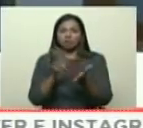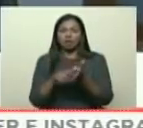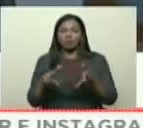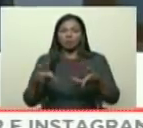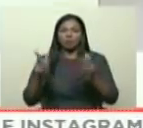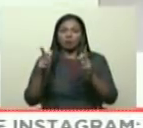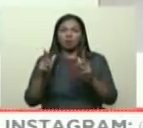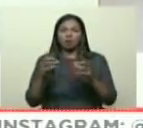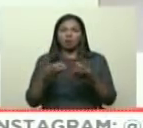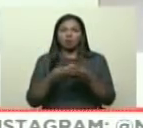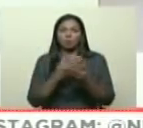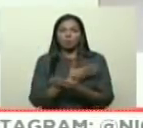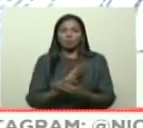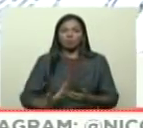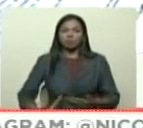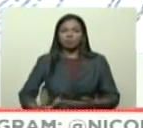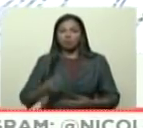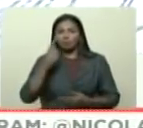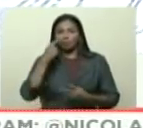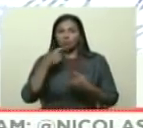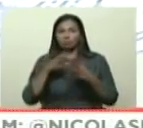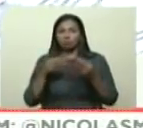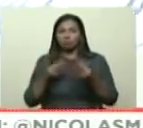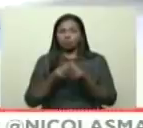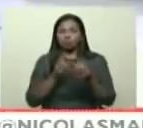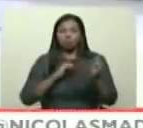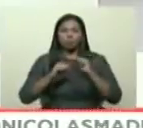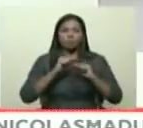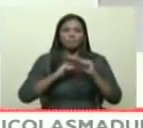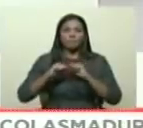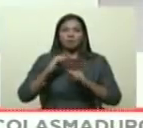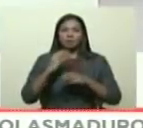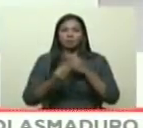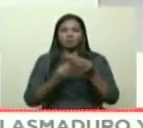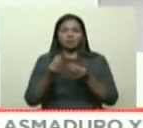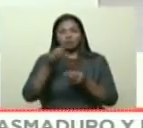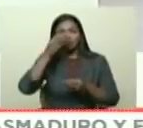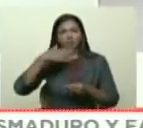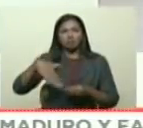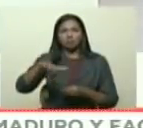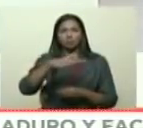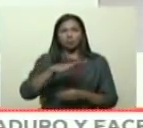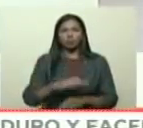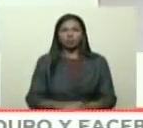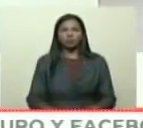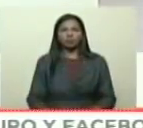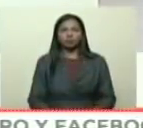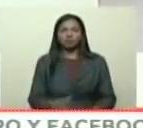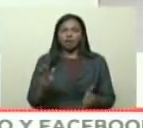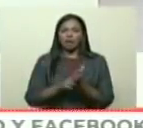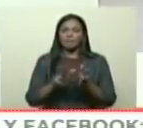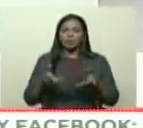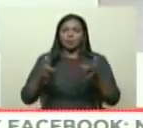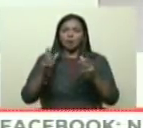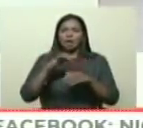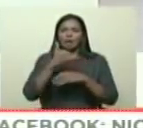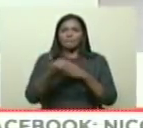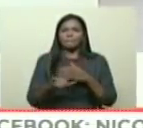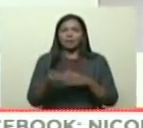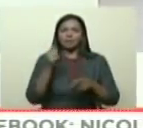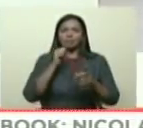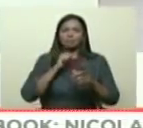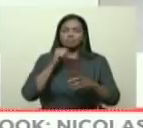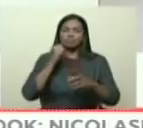Comisión presidencial con Aquiles Nasoa. Vamos todos. Movimiento de creadores del pueblo. Aprobado el plan de ofensiva